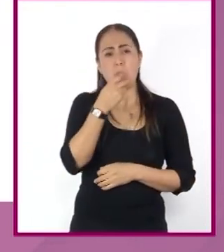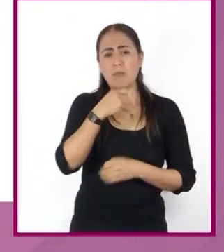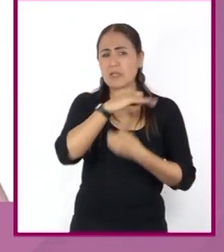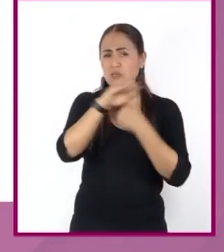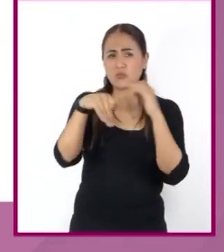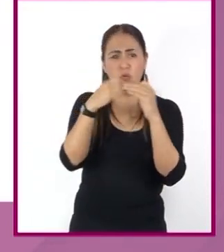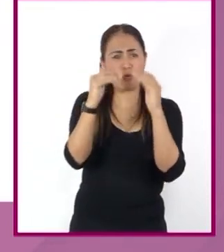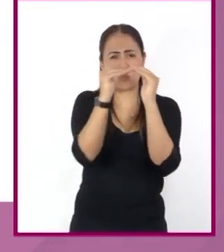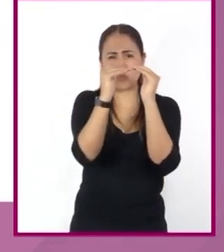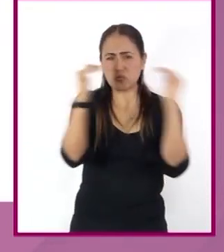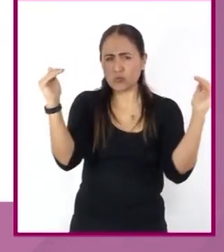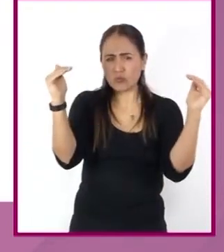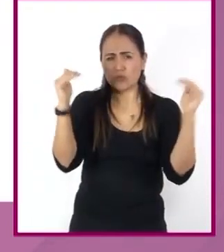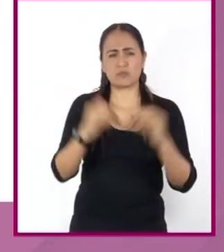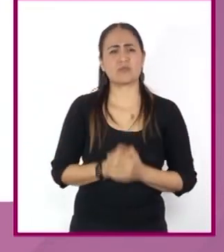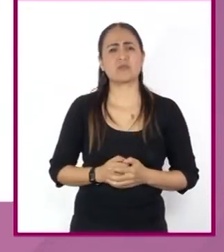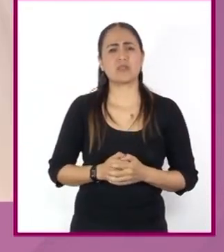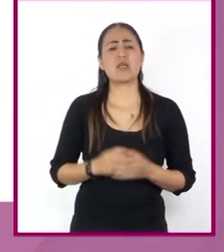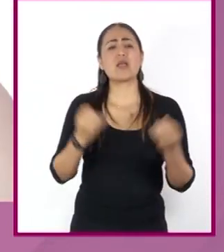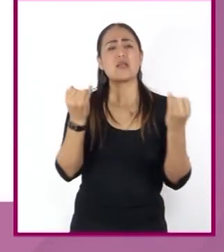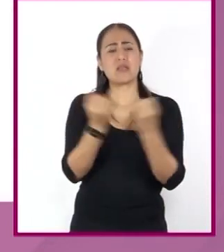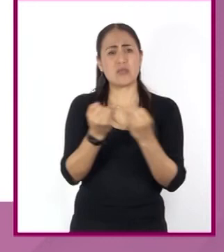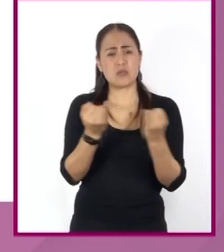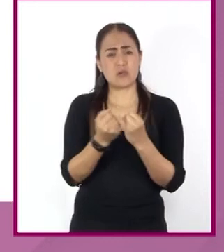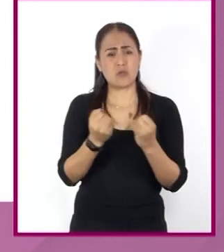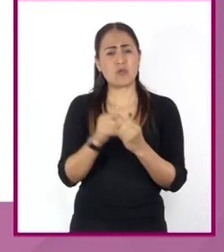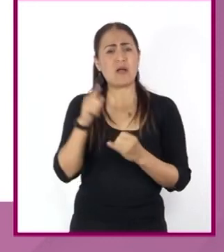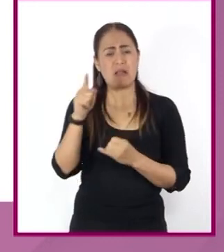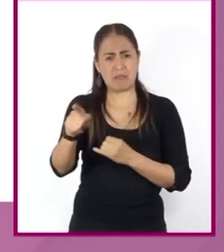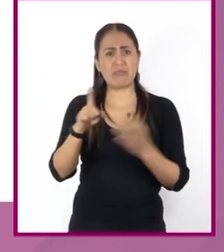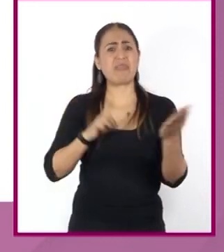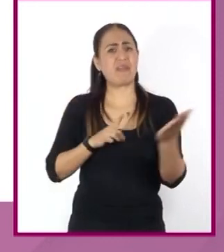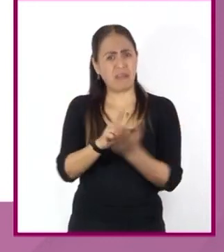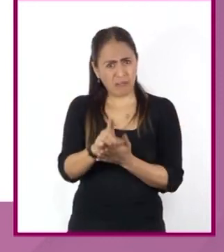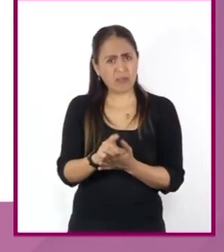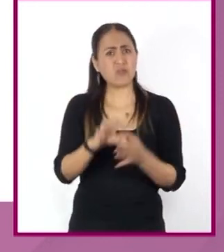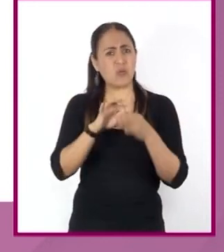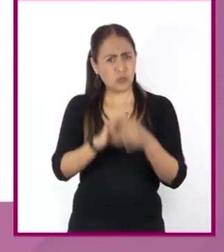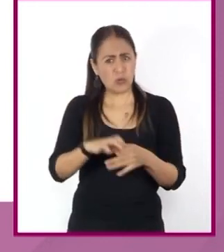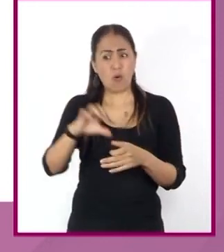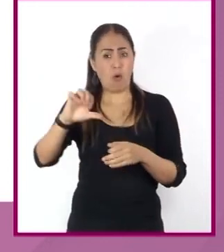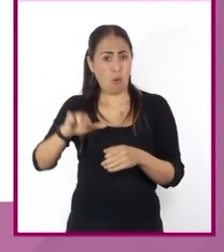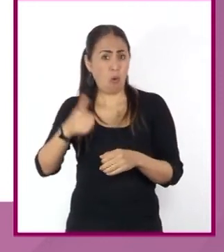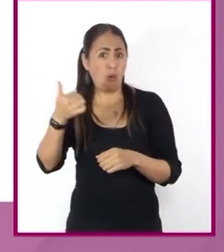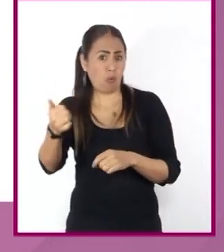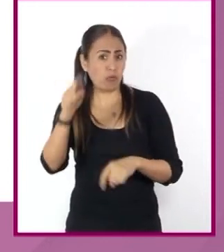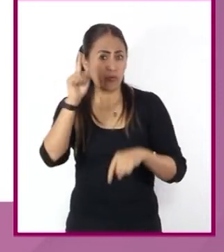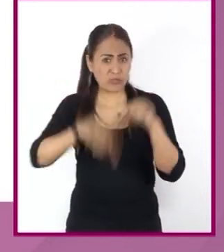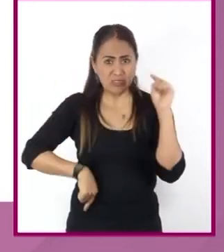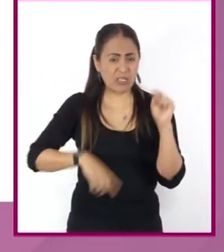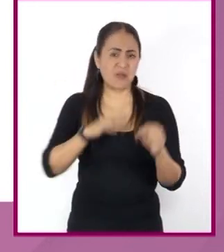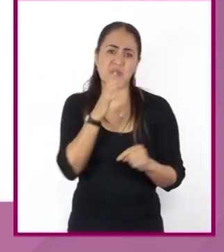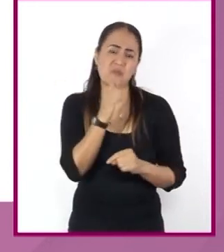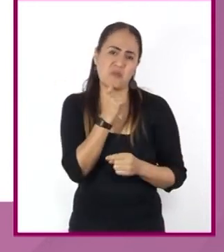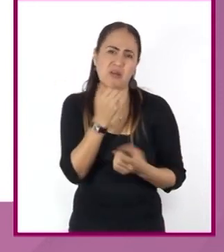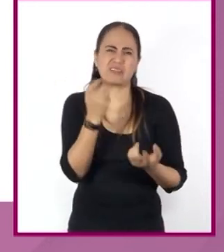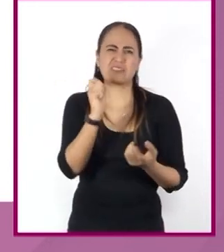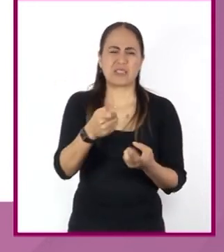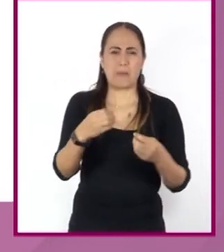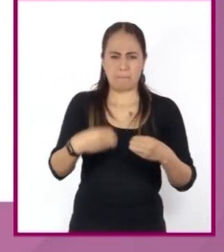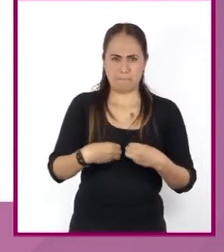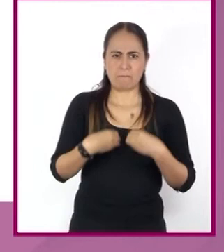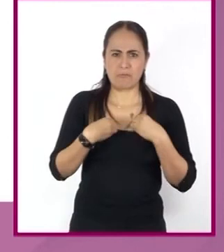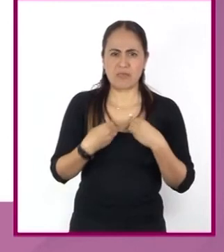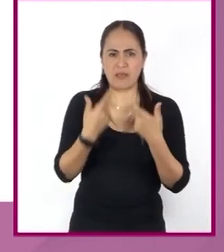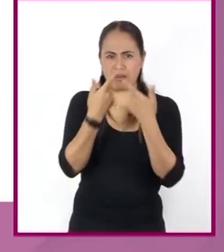iguales, que están dotados por su creador de ciertos derechos inalienables, entre los que están la vida, la libertad y